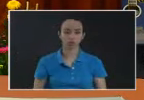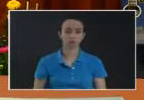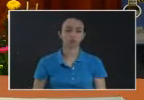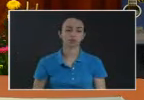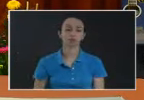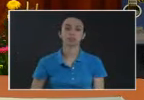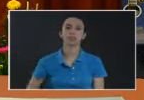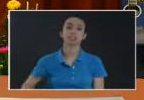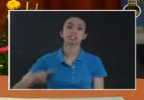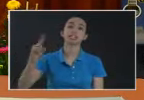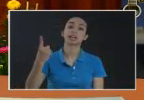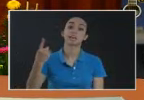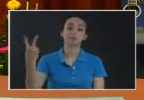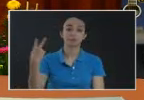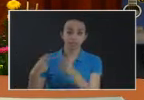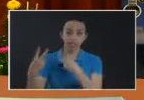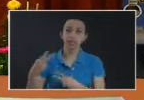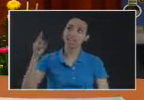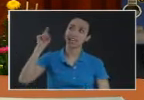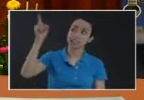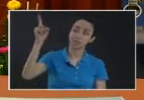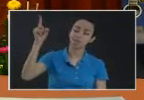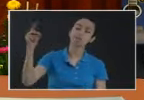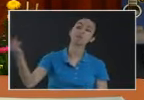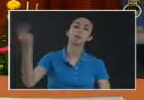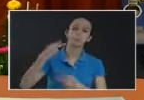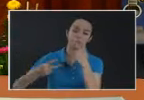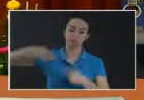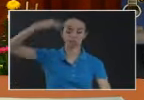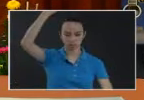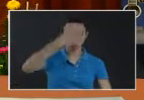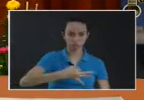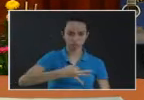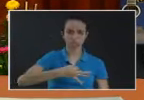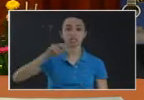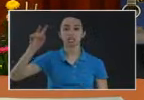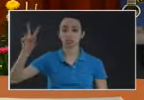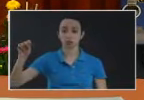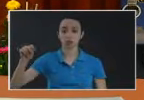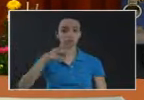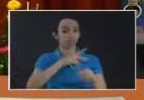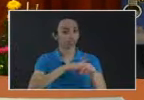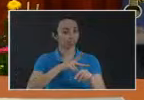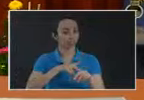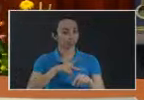El que ha de venir, vendrá. Y no va a tardar.